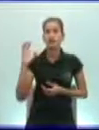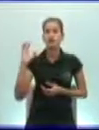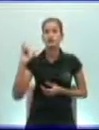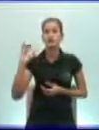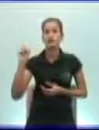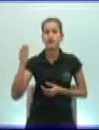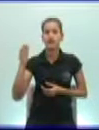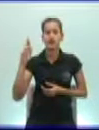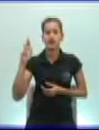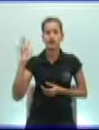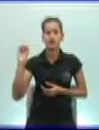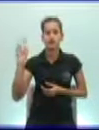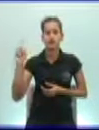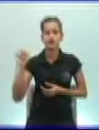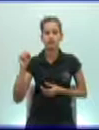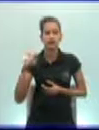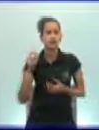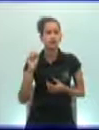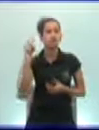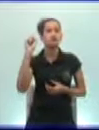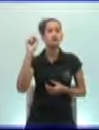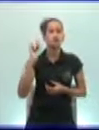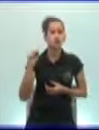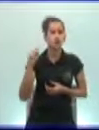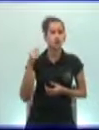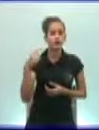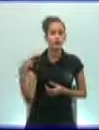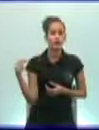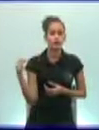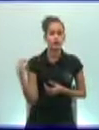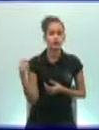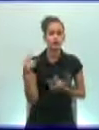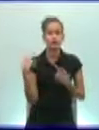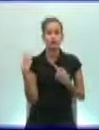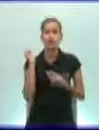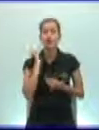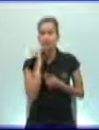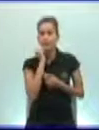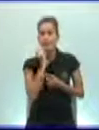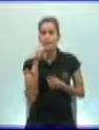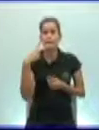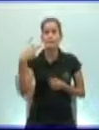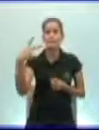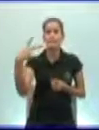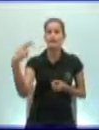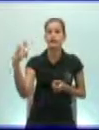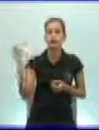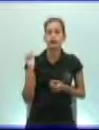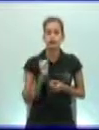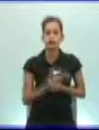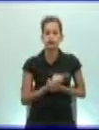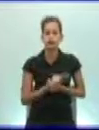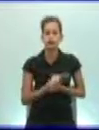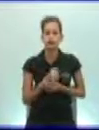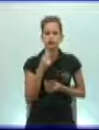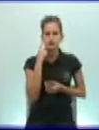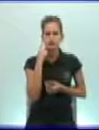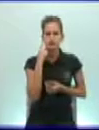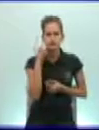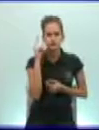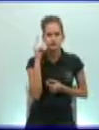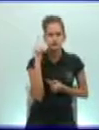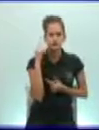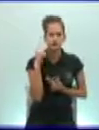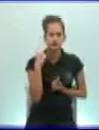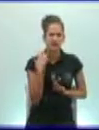sujeto. Corrió entre los grandes árboles es el predicado. Observamos en este caso acá el